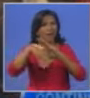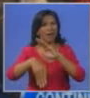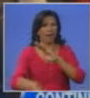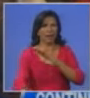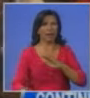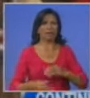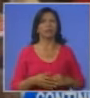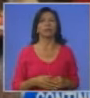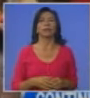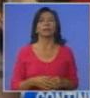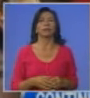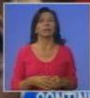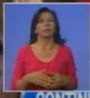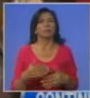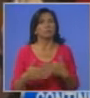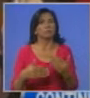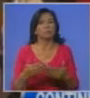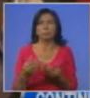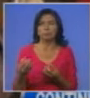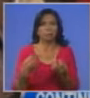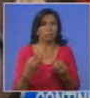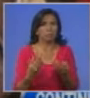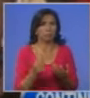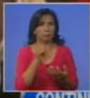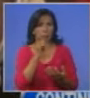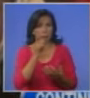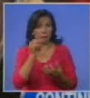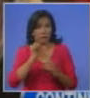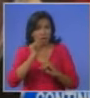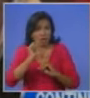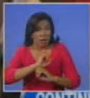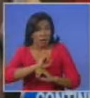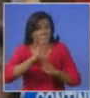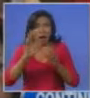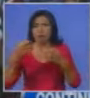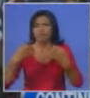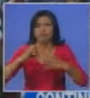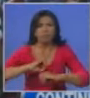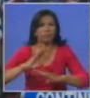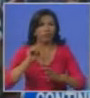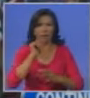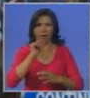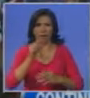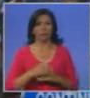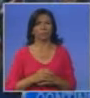de manifestar y hasta el momento no sabemos cómo pasó el accidente.